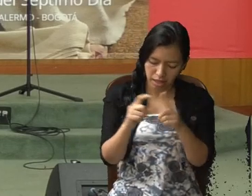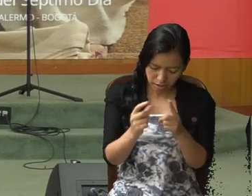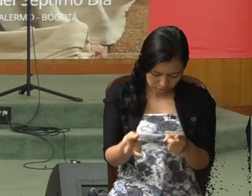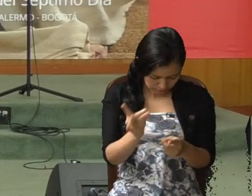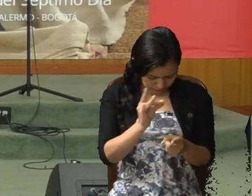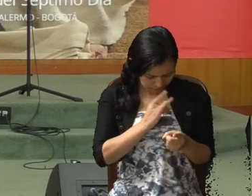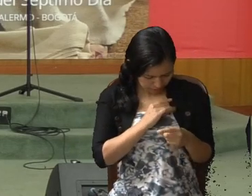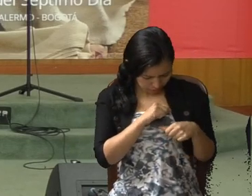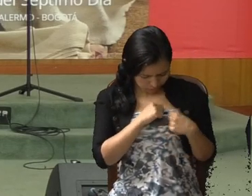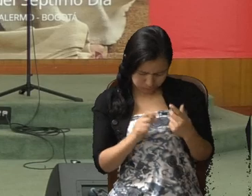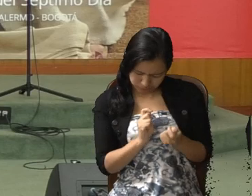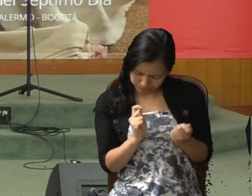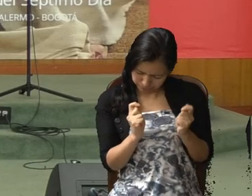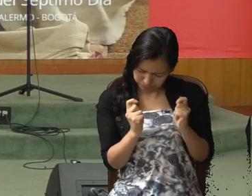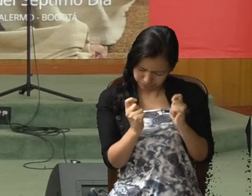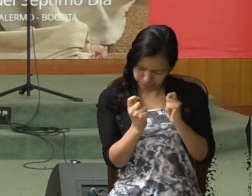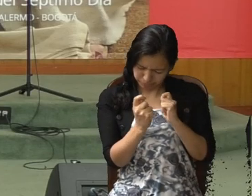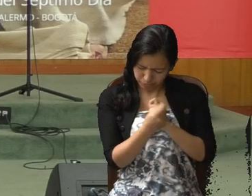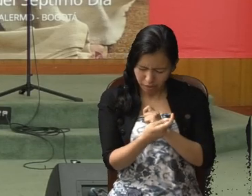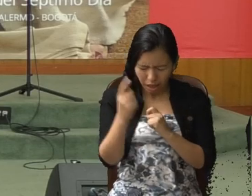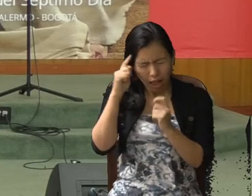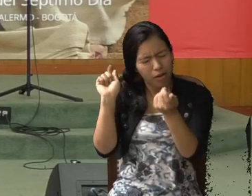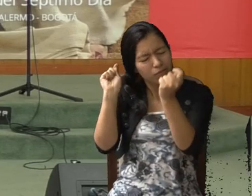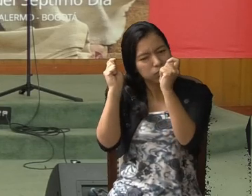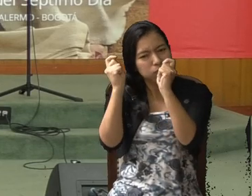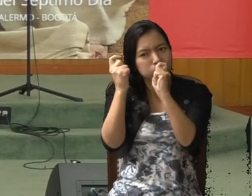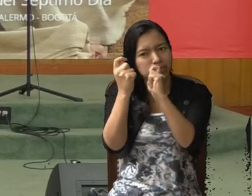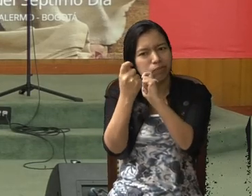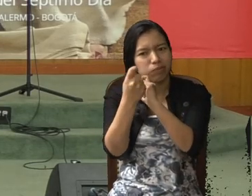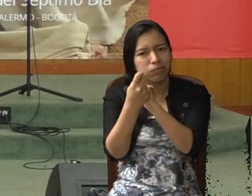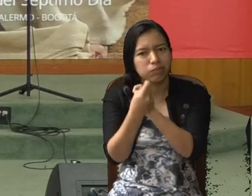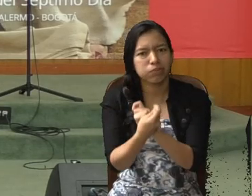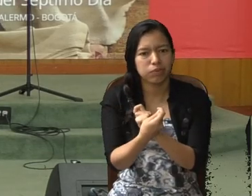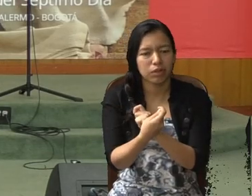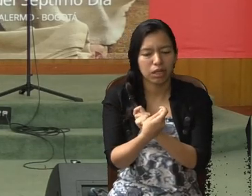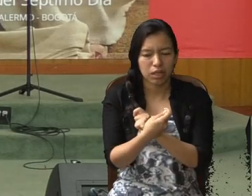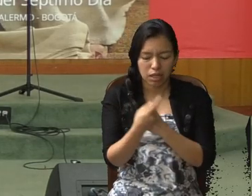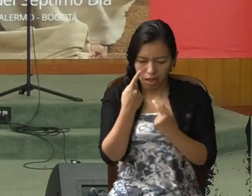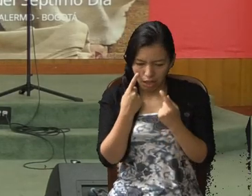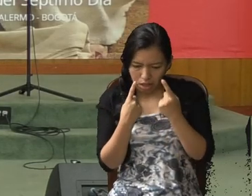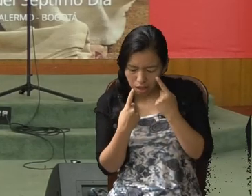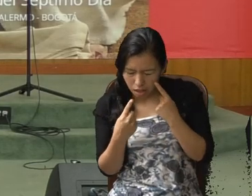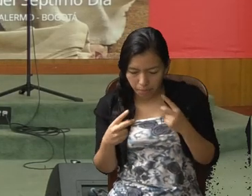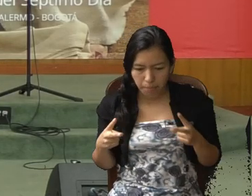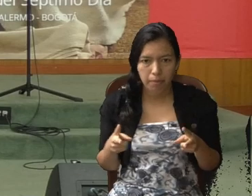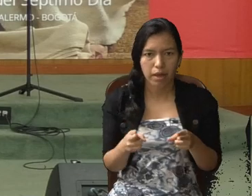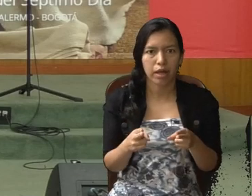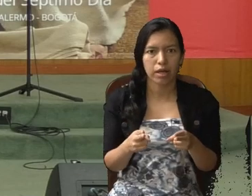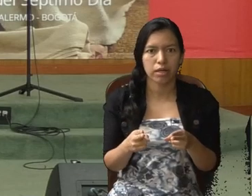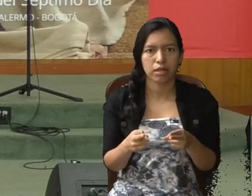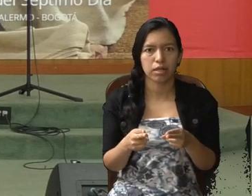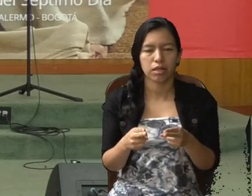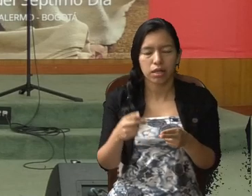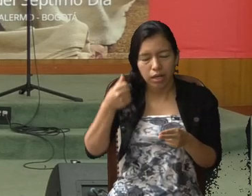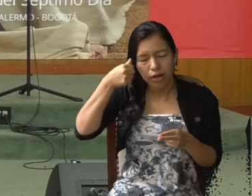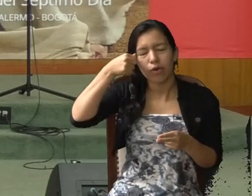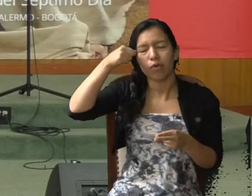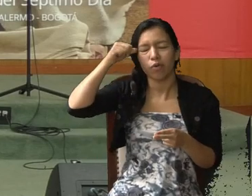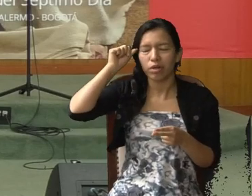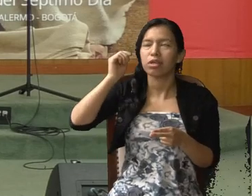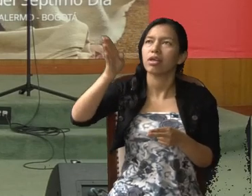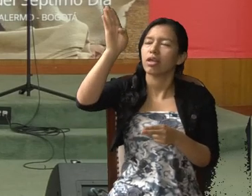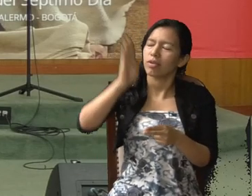persona, la cambia, le hace pensar diferente, le hace parar en un momento de dificultad y la hace recordar que Dios